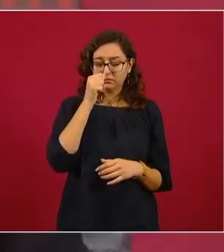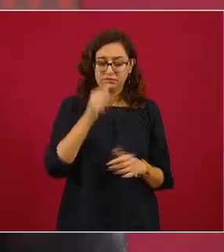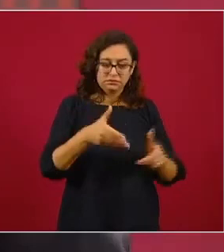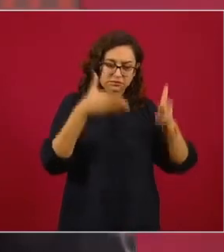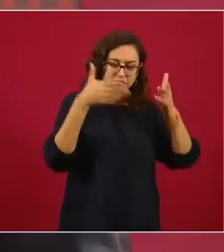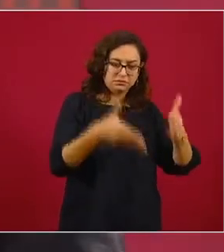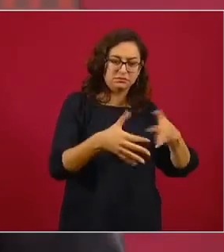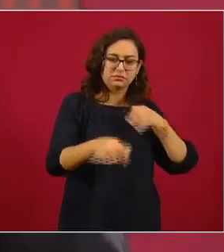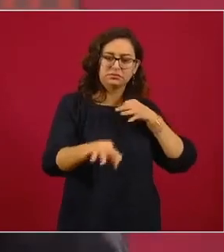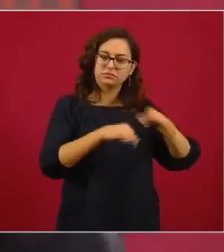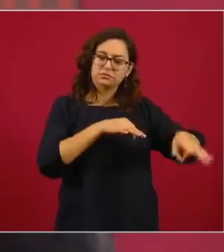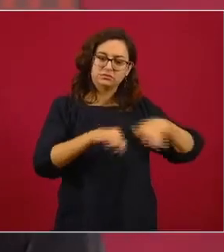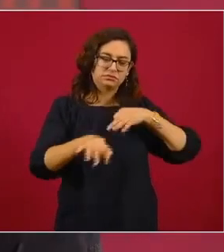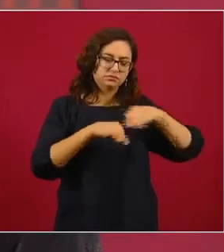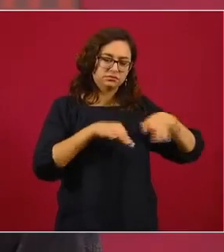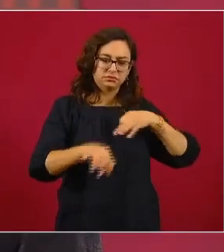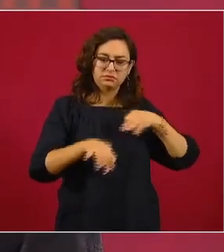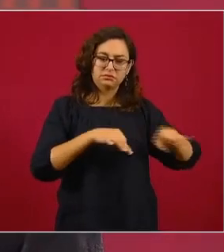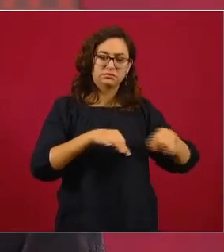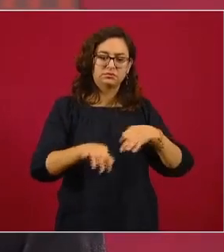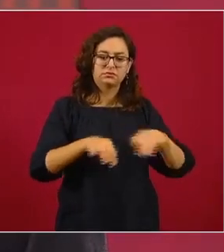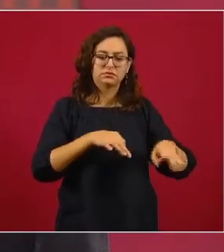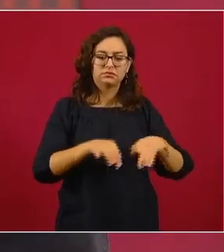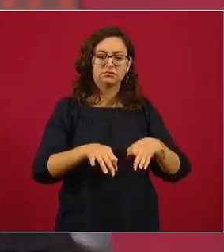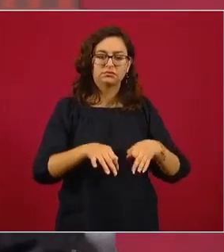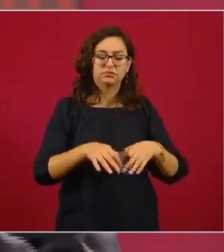en su trabajo,